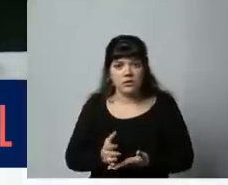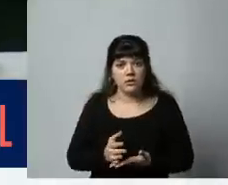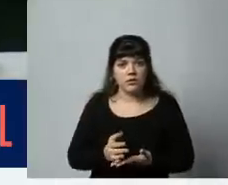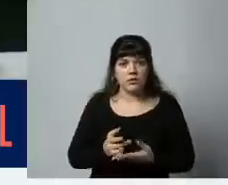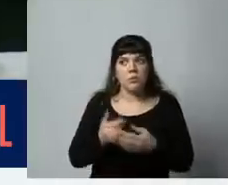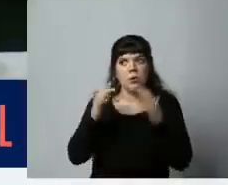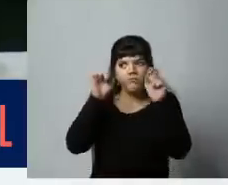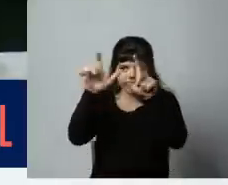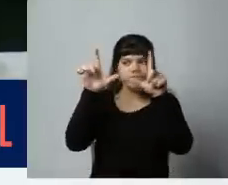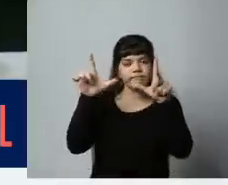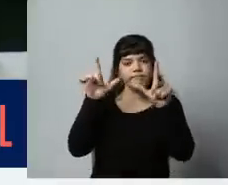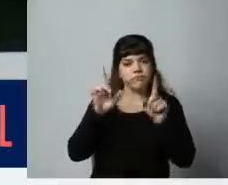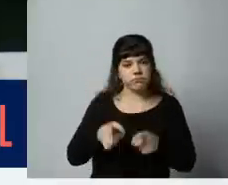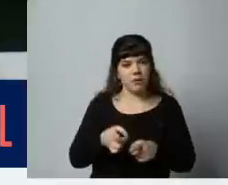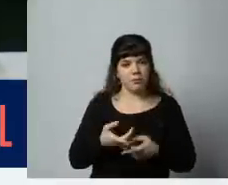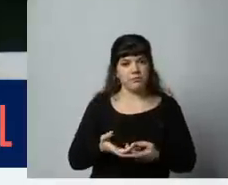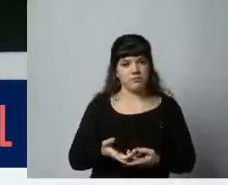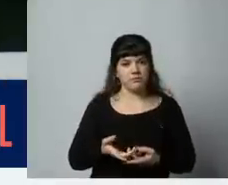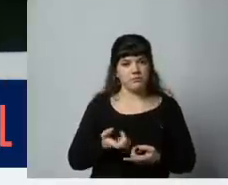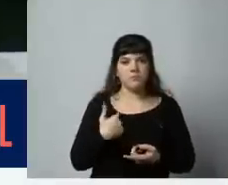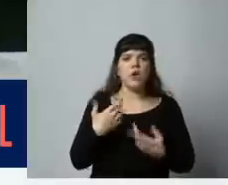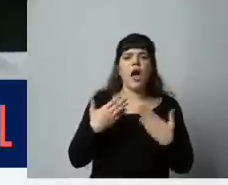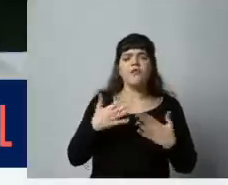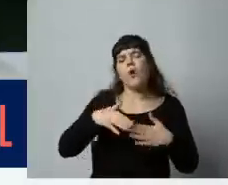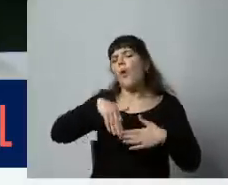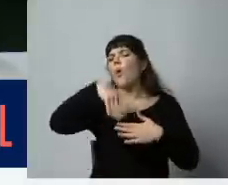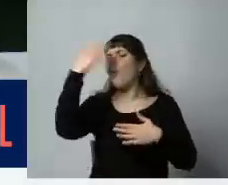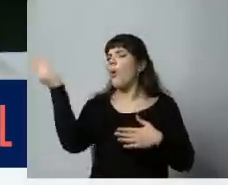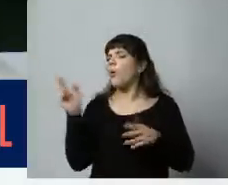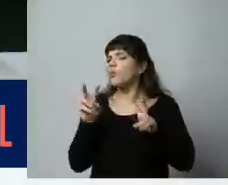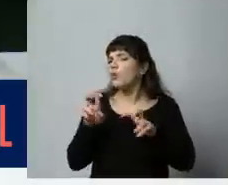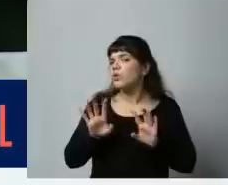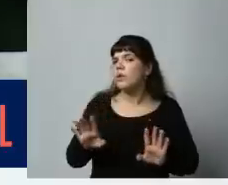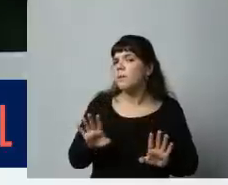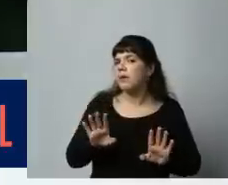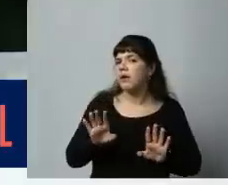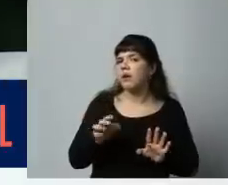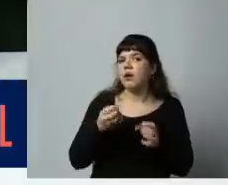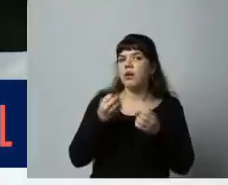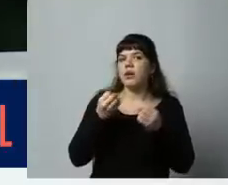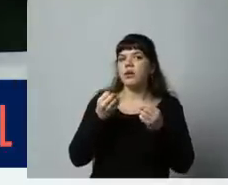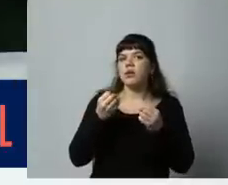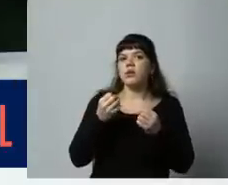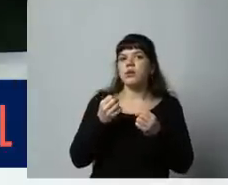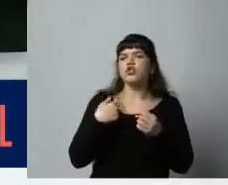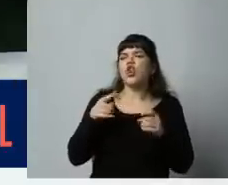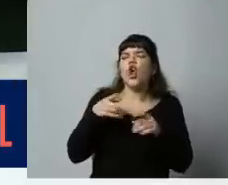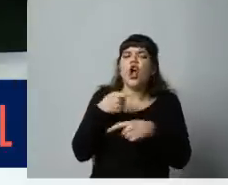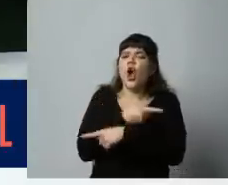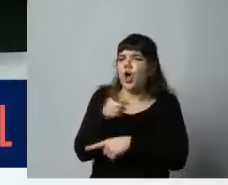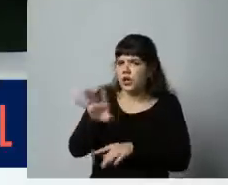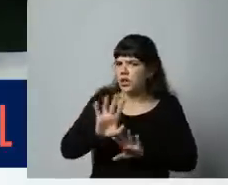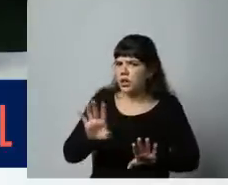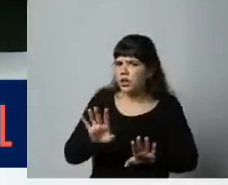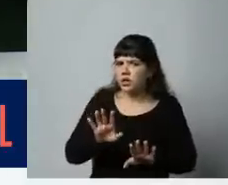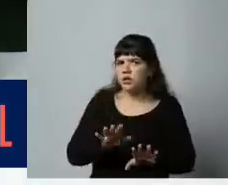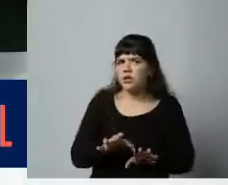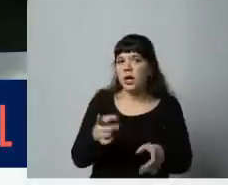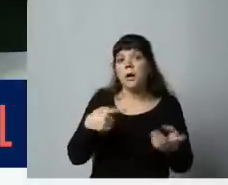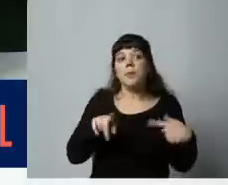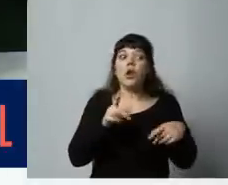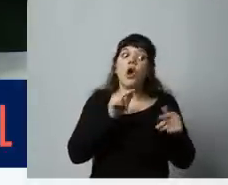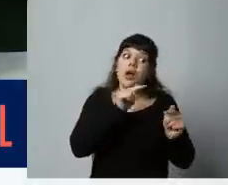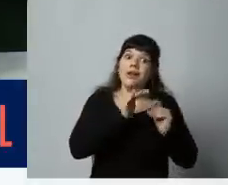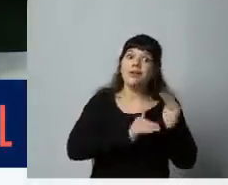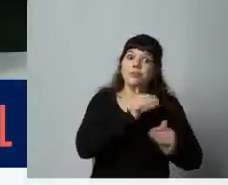alertas eso nosotros estamos hablando de otra cosa que es ser este contestes a lo que diga la ciencia Entonces en ese